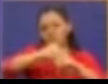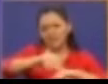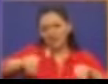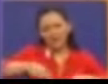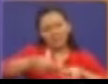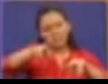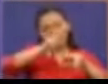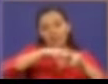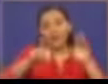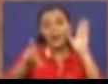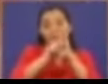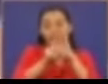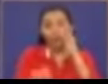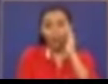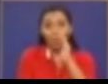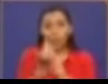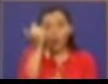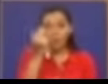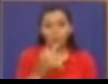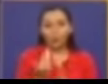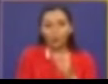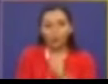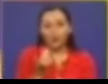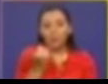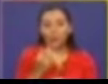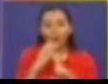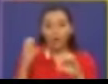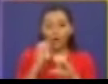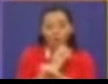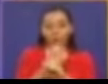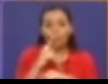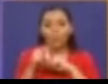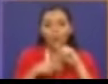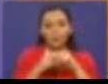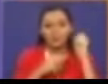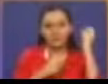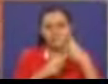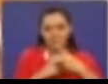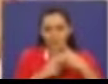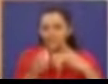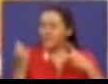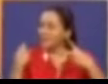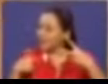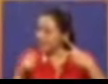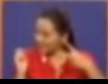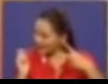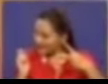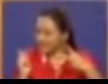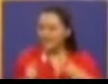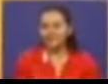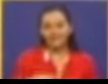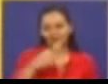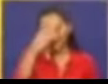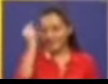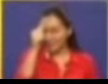con la nueva ley de plusvalía solo se contabiliza el impuesto desde la segunda venta. Prohibido olvidar.